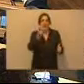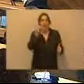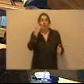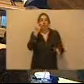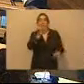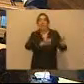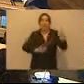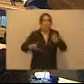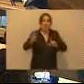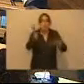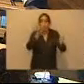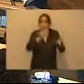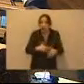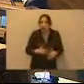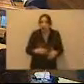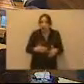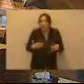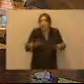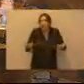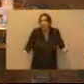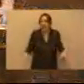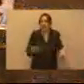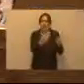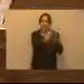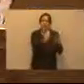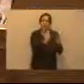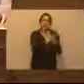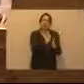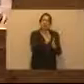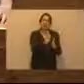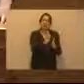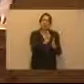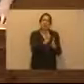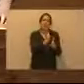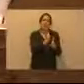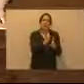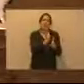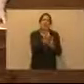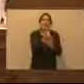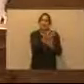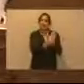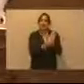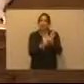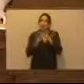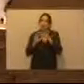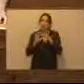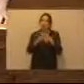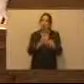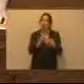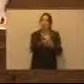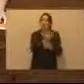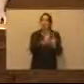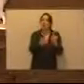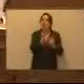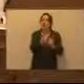cocina, explíqueme entós por que non se publicaron todavía os datos correspondentes ás pruebas